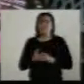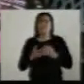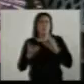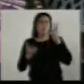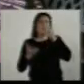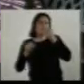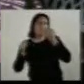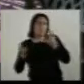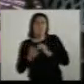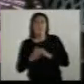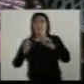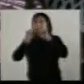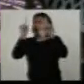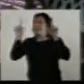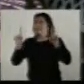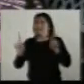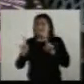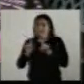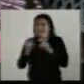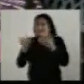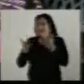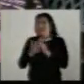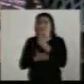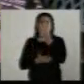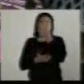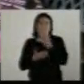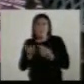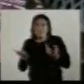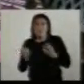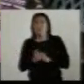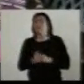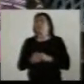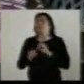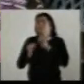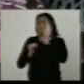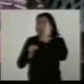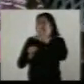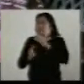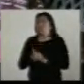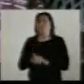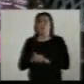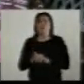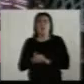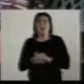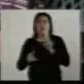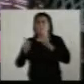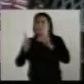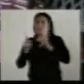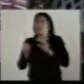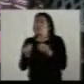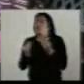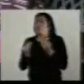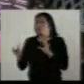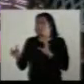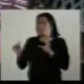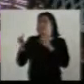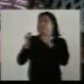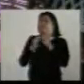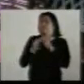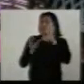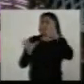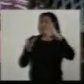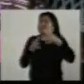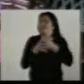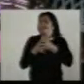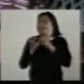muy bonita porque incluso en los paneles estuvimos los dos, dando pues a la población la imagen de lo que es el complemento de un congresista,